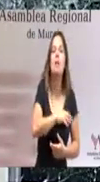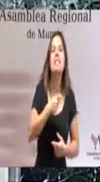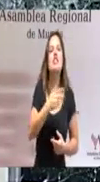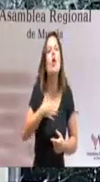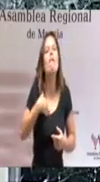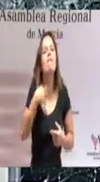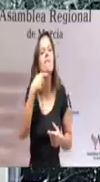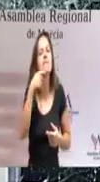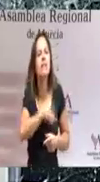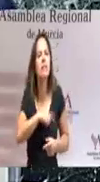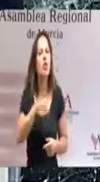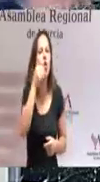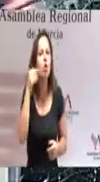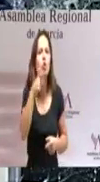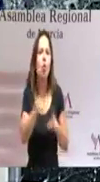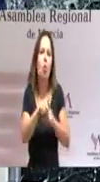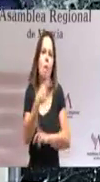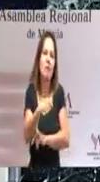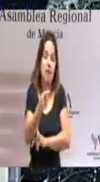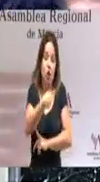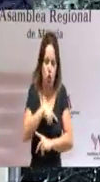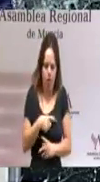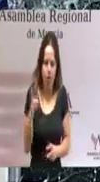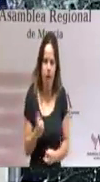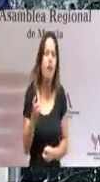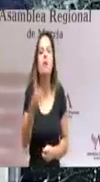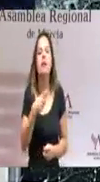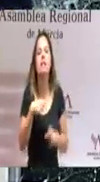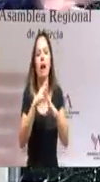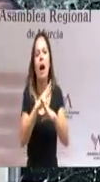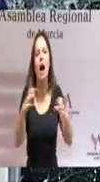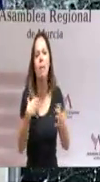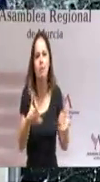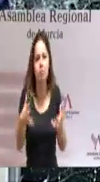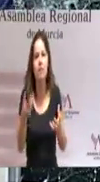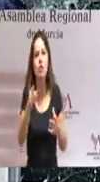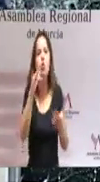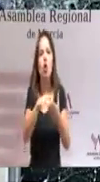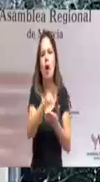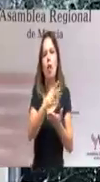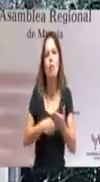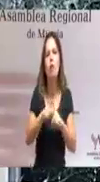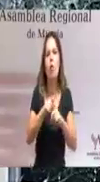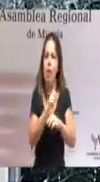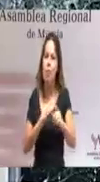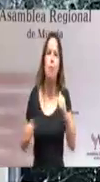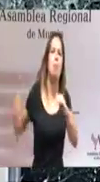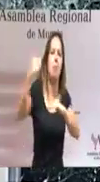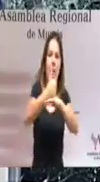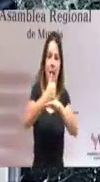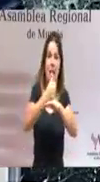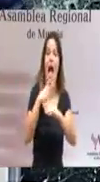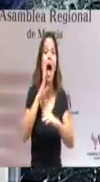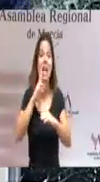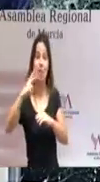sentir orgulloso, sea el presidente que los murcianos nos merecemos, que esta Cámara se merece y que llegue a la región de Murcia a la primera división desde la segunda